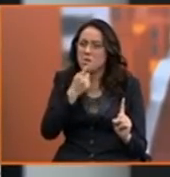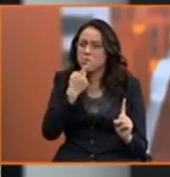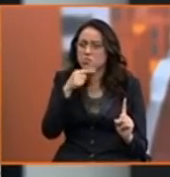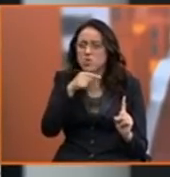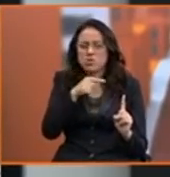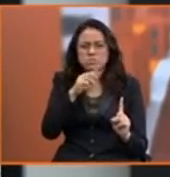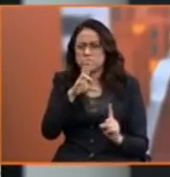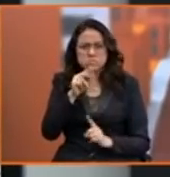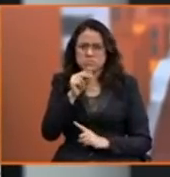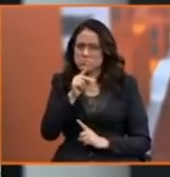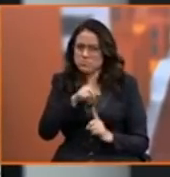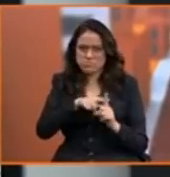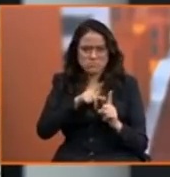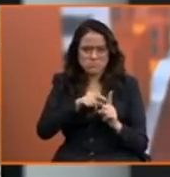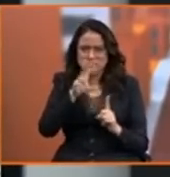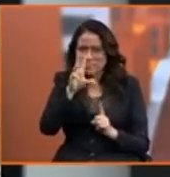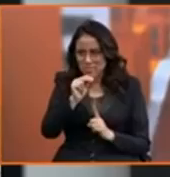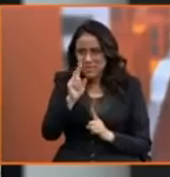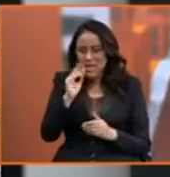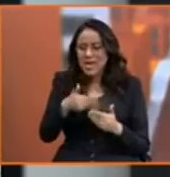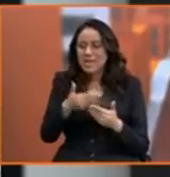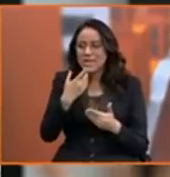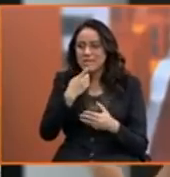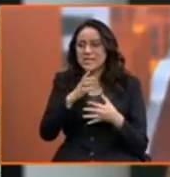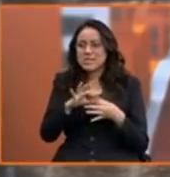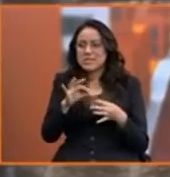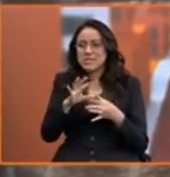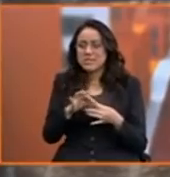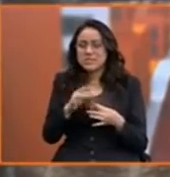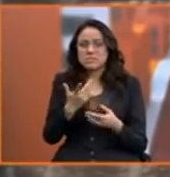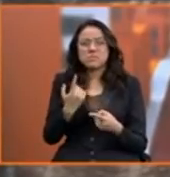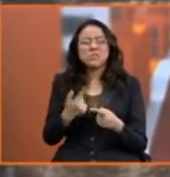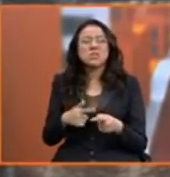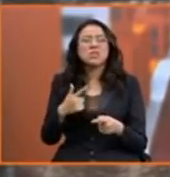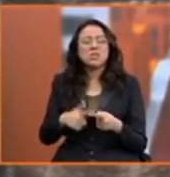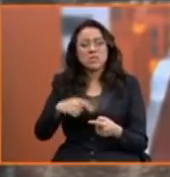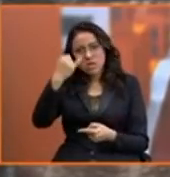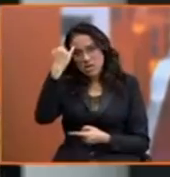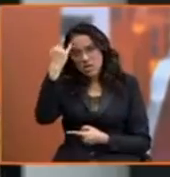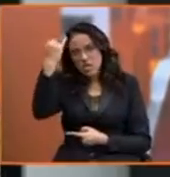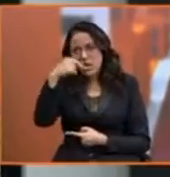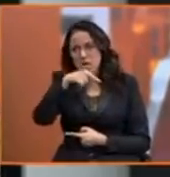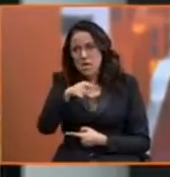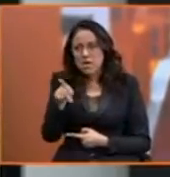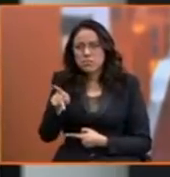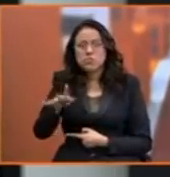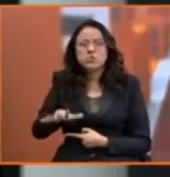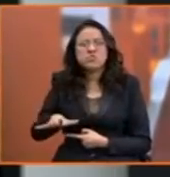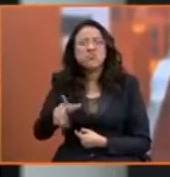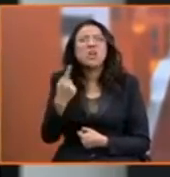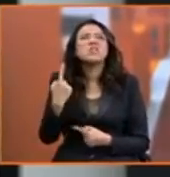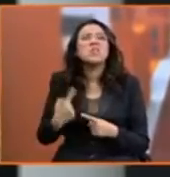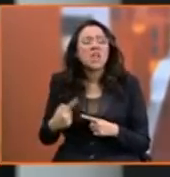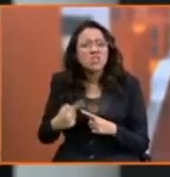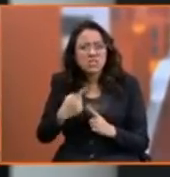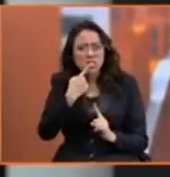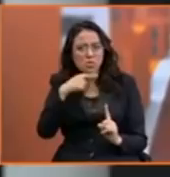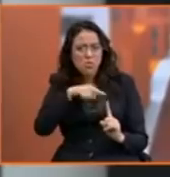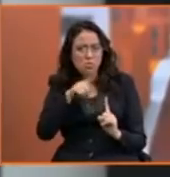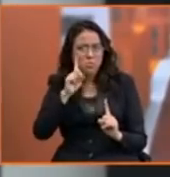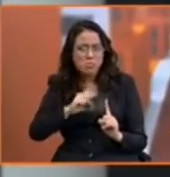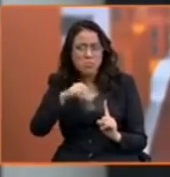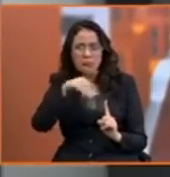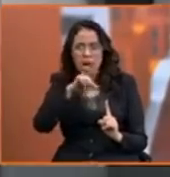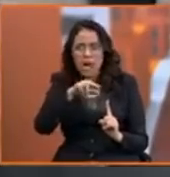ahorita platicábamos antes de la transmisión, que ¿quién se inventó que ella era una prostituta? O sea, claro, ¿quién dijo que, uh-huh, que era una